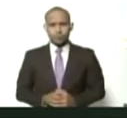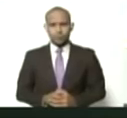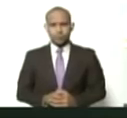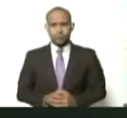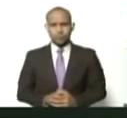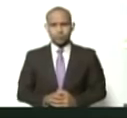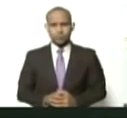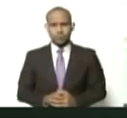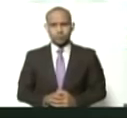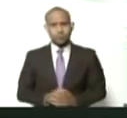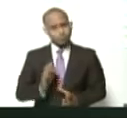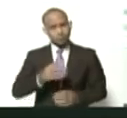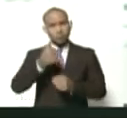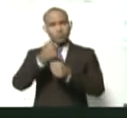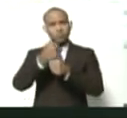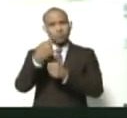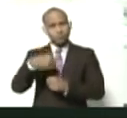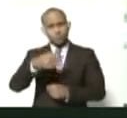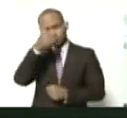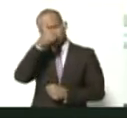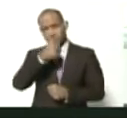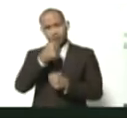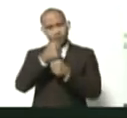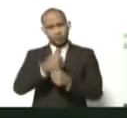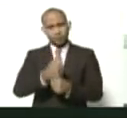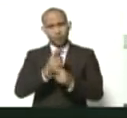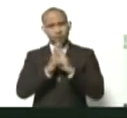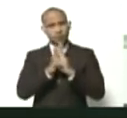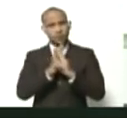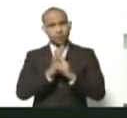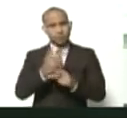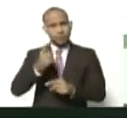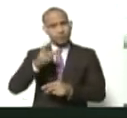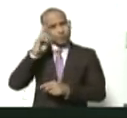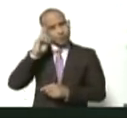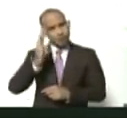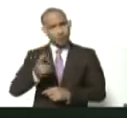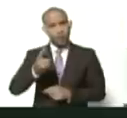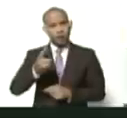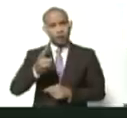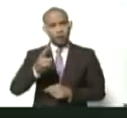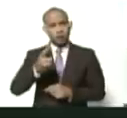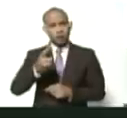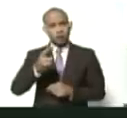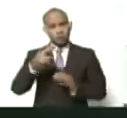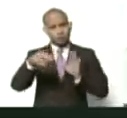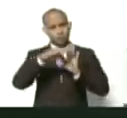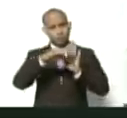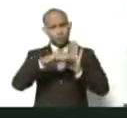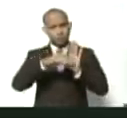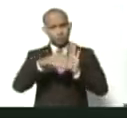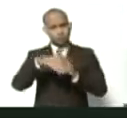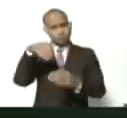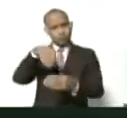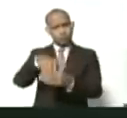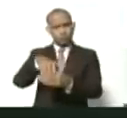Ahora vamos a esperar que se respeten los resultados del